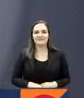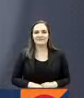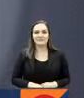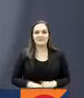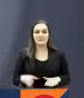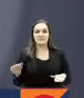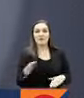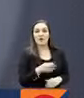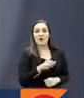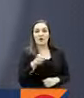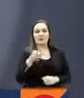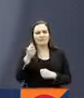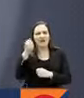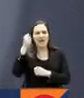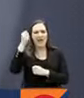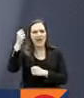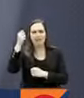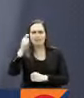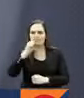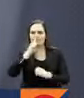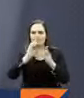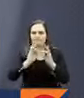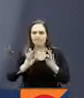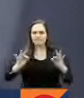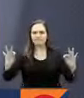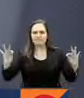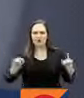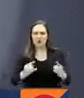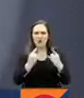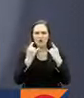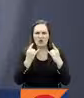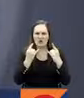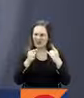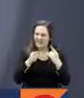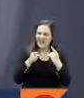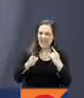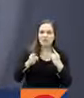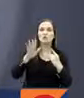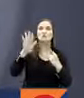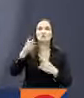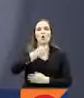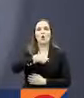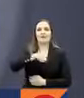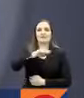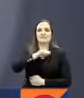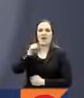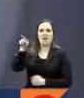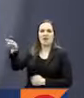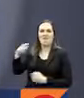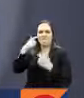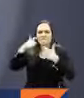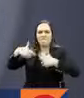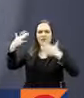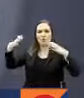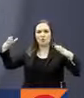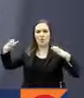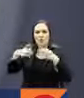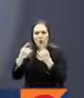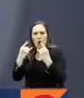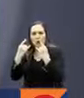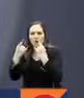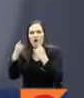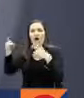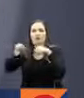Héroes, Silencio y Rock and Roll es el título del documental sobre la agrupación española Héroes del Silencio. Este proyecto audiovisual